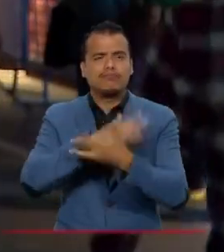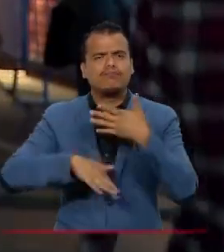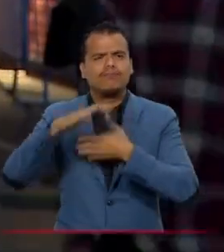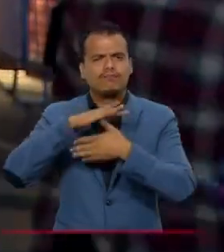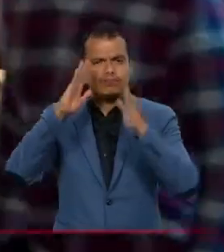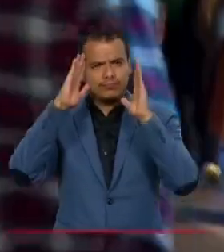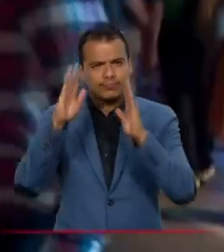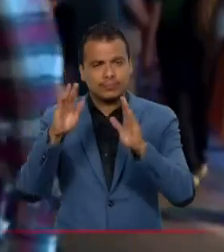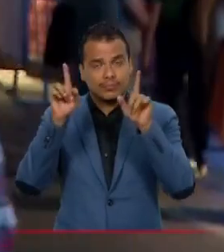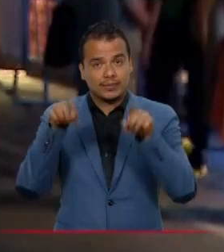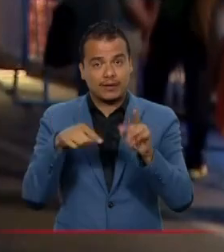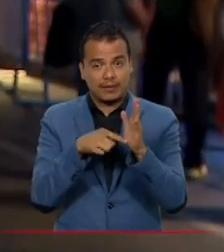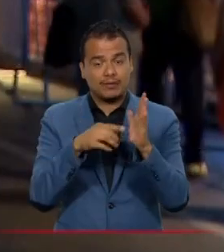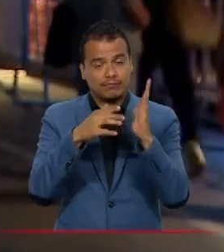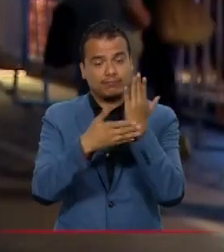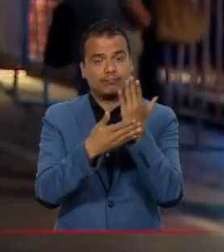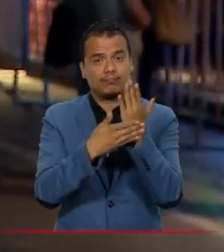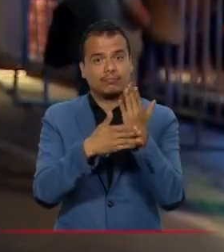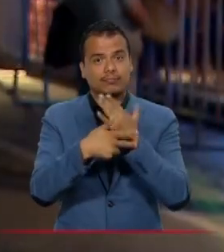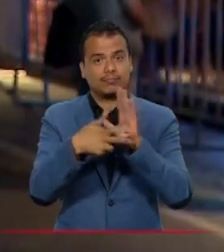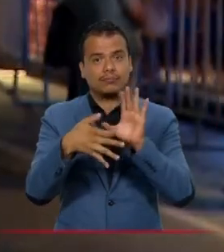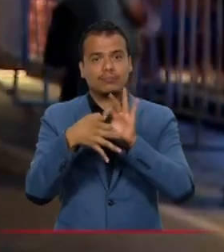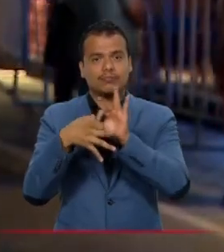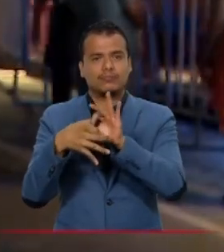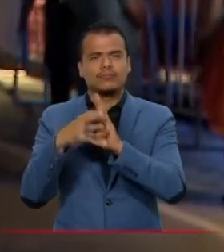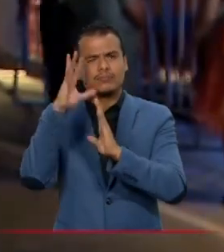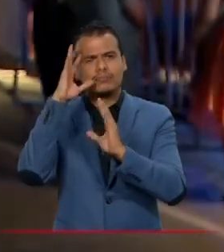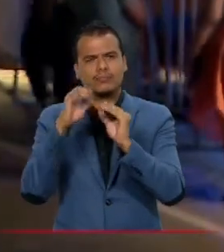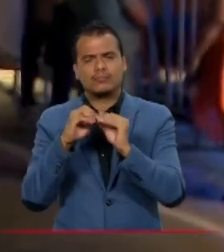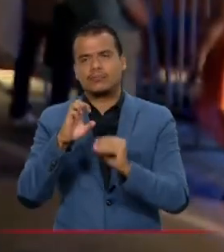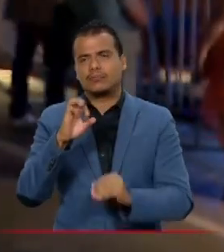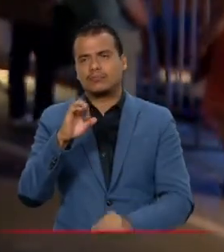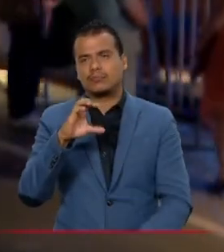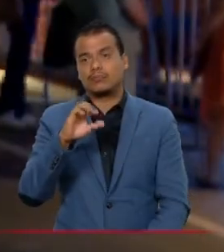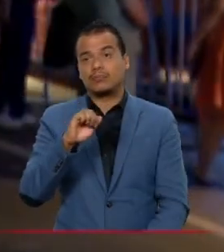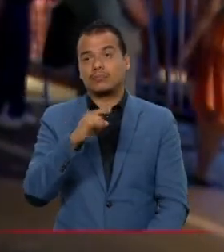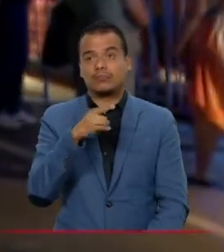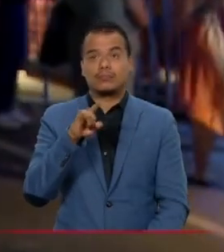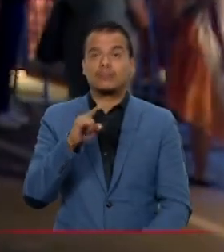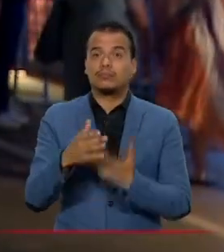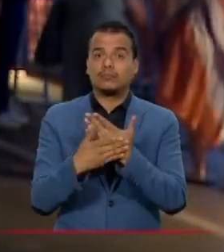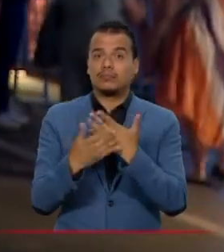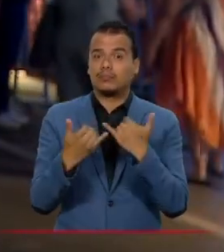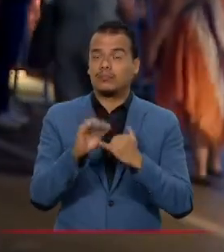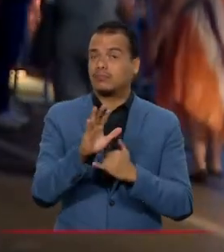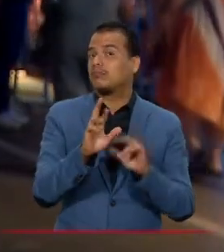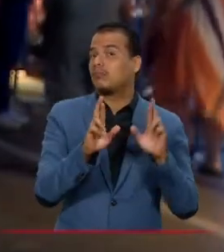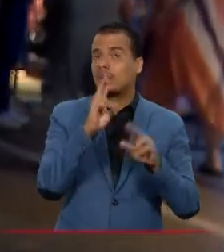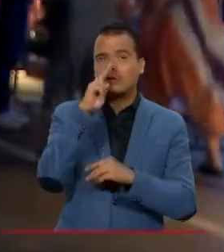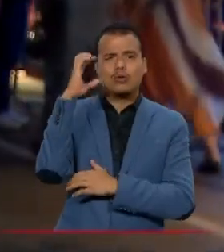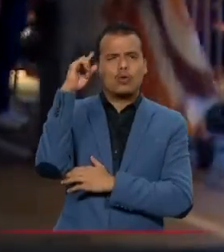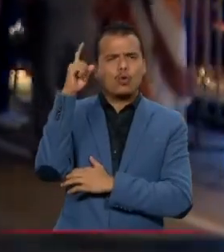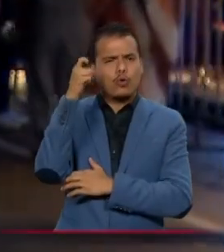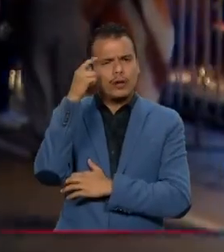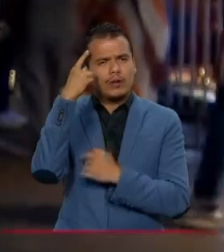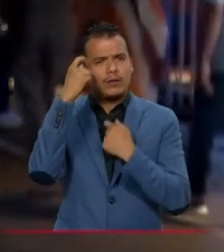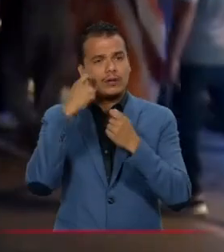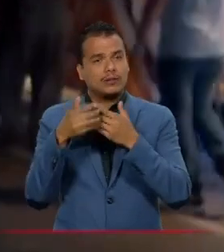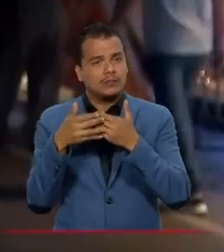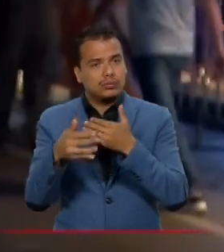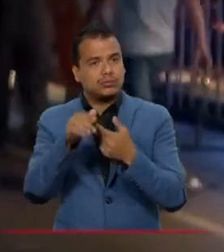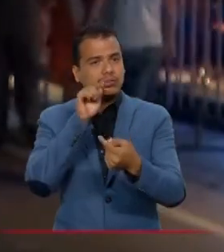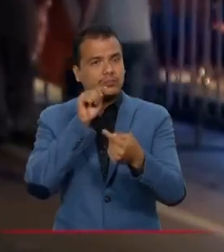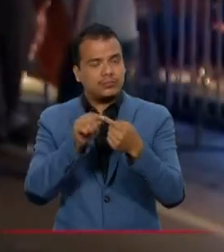Esperemos que en el desarrollo de la COP16 se establezcan estrategias que permitan garantizar la seguridad e integridad de los